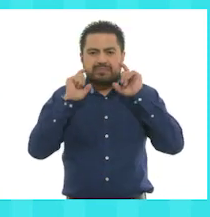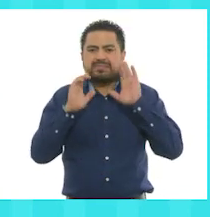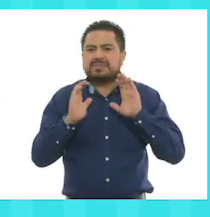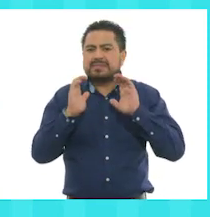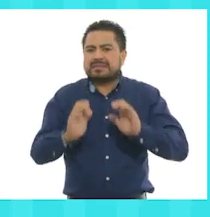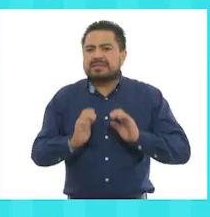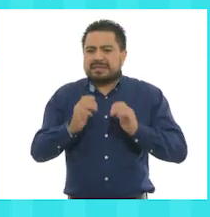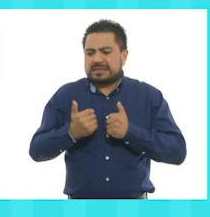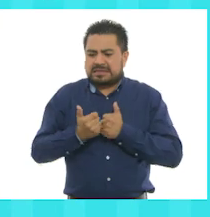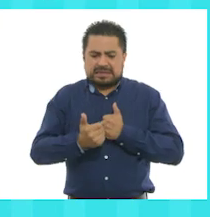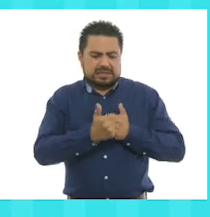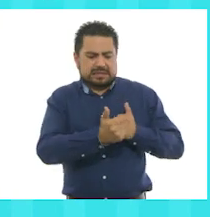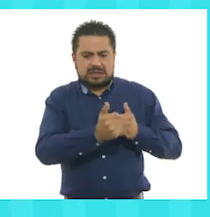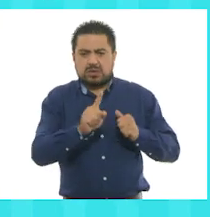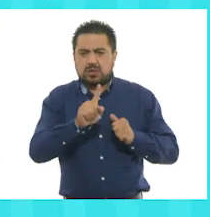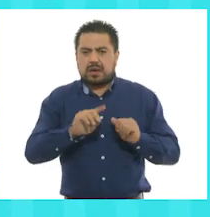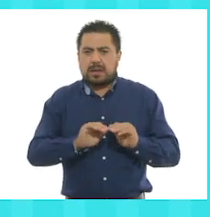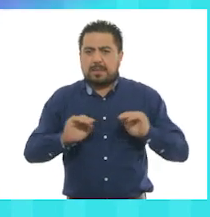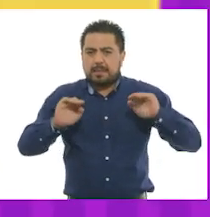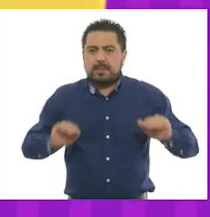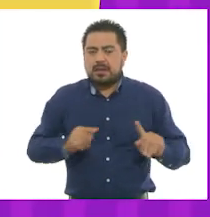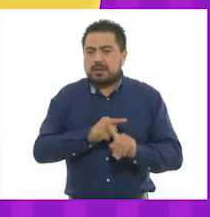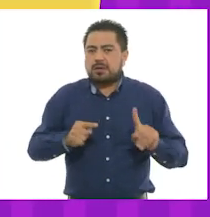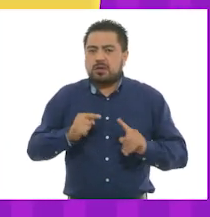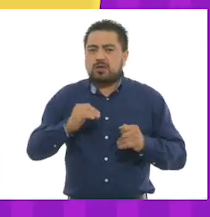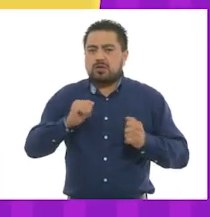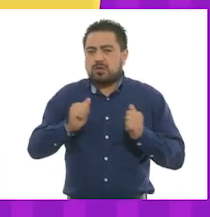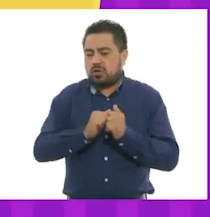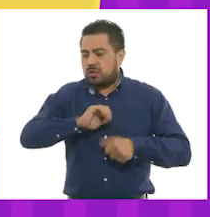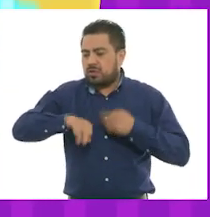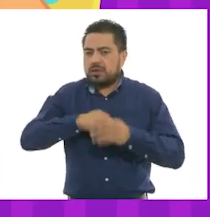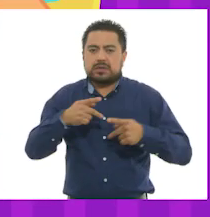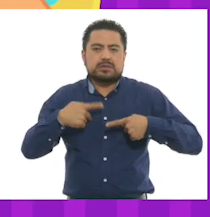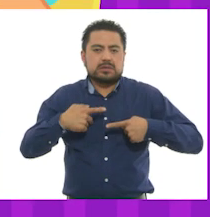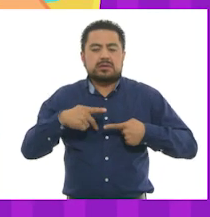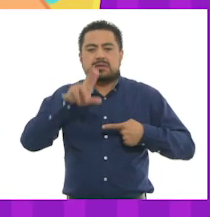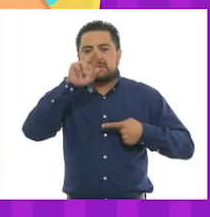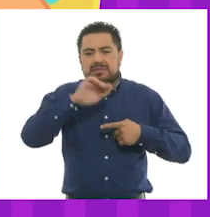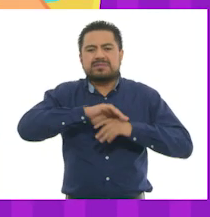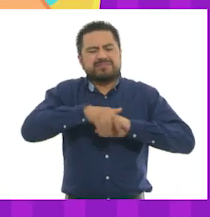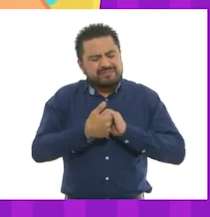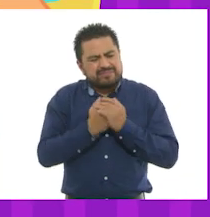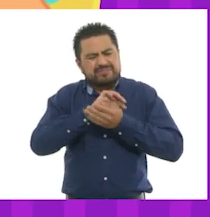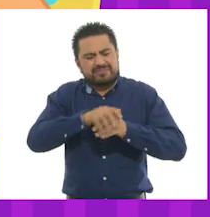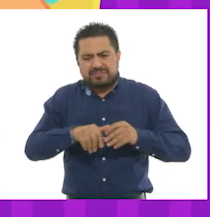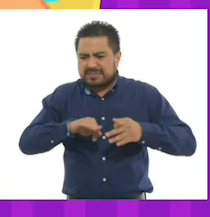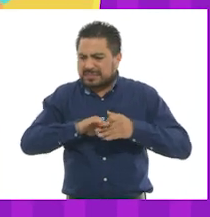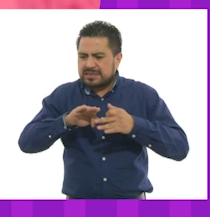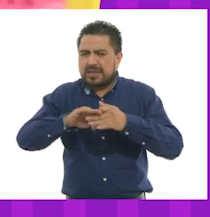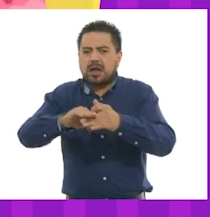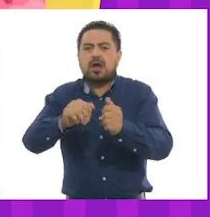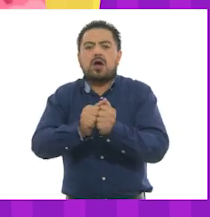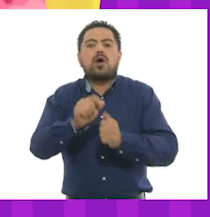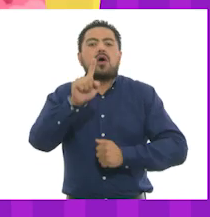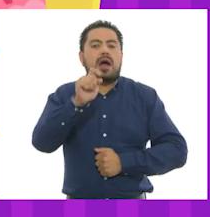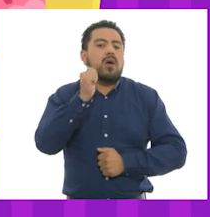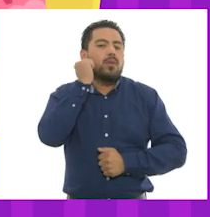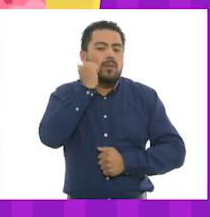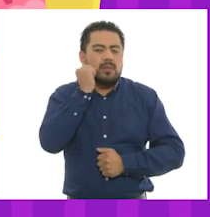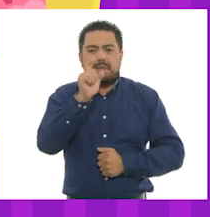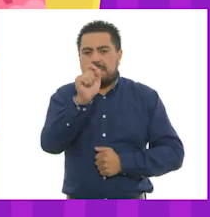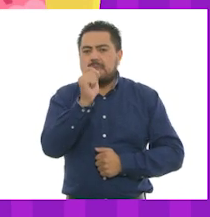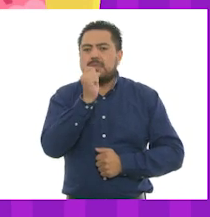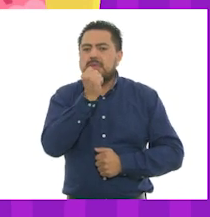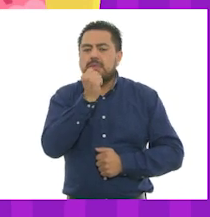una distancia mínima de 1.5 metros entre tú y los demás. Lávate las manos muy seguido con agua y jabón por lo menos